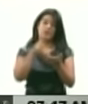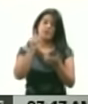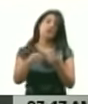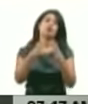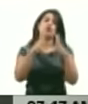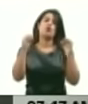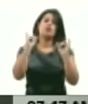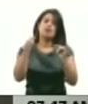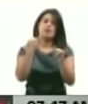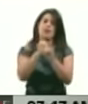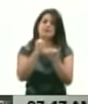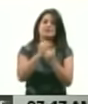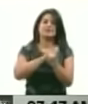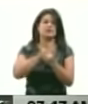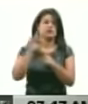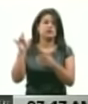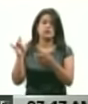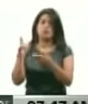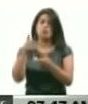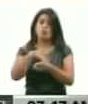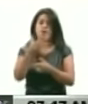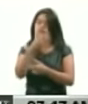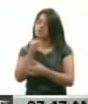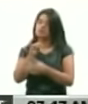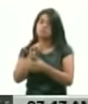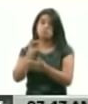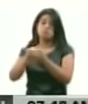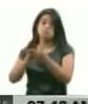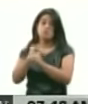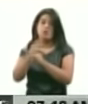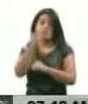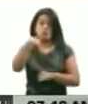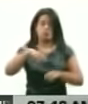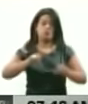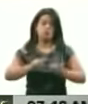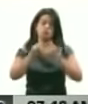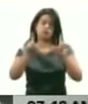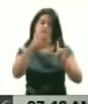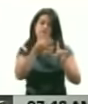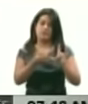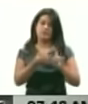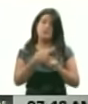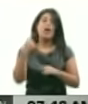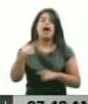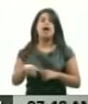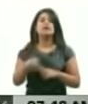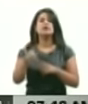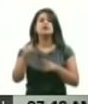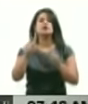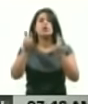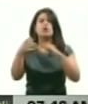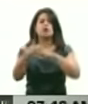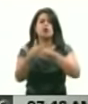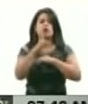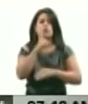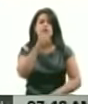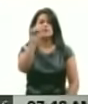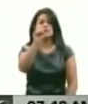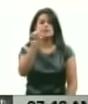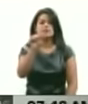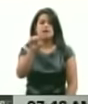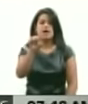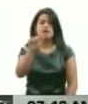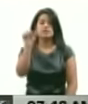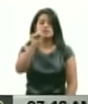línea, digitalizado, para acercarnos muchísimo más al usuario y usuaria. La plataforma SADEL ingresa en la página de la